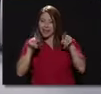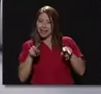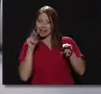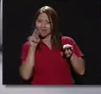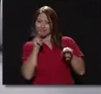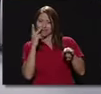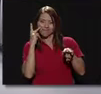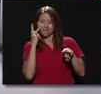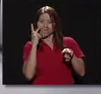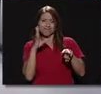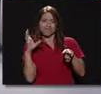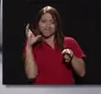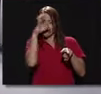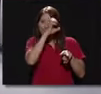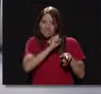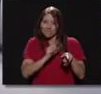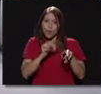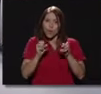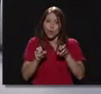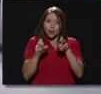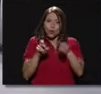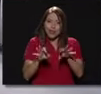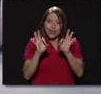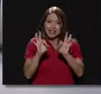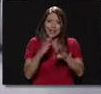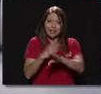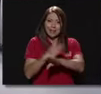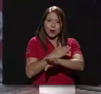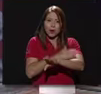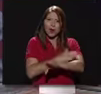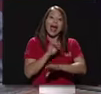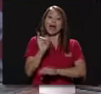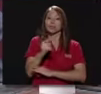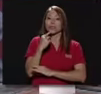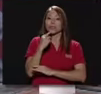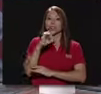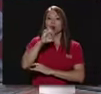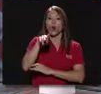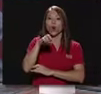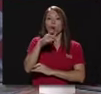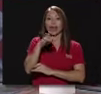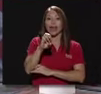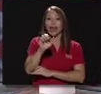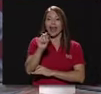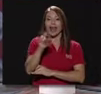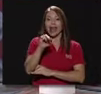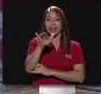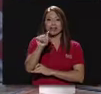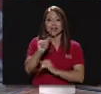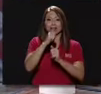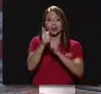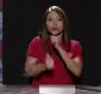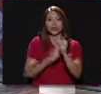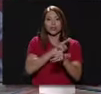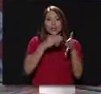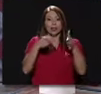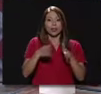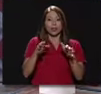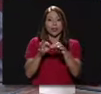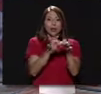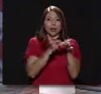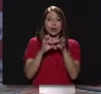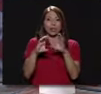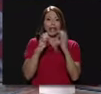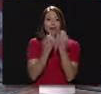lo siente reflejado en verdaderas oportunidades de mejora. Así lo mencionó Jorge Araya, subdirector de la Unión de Cámaras